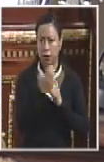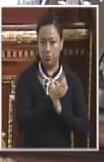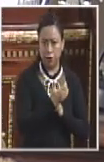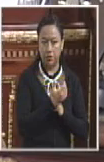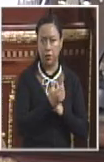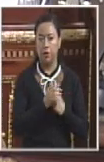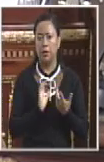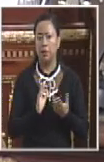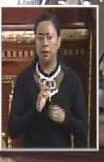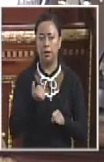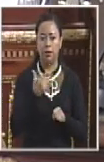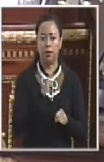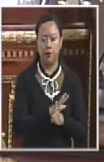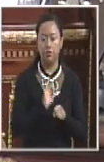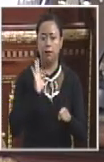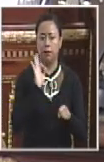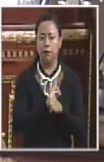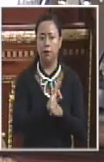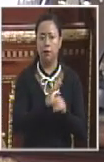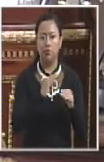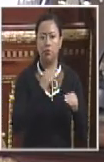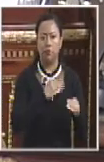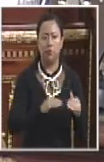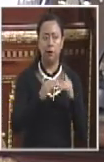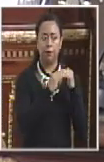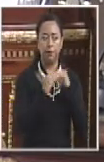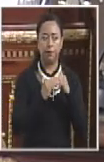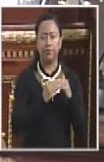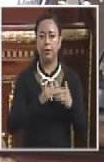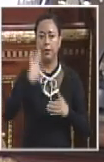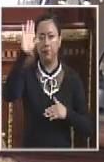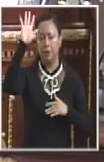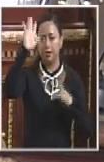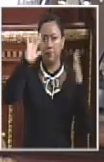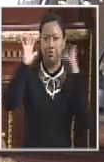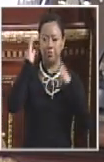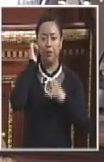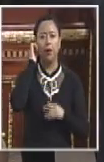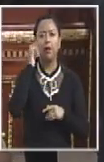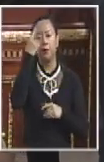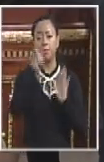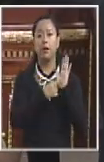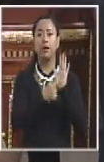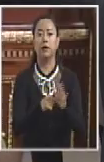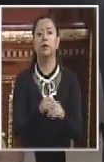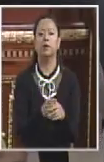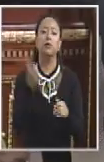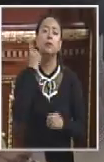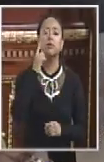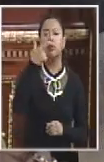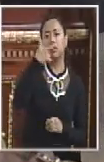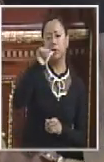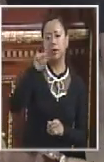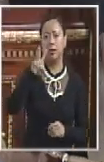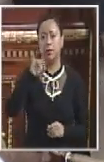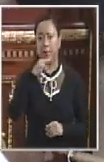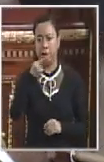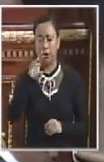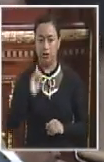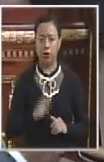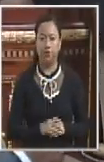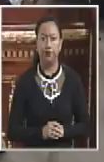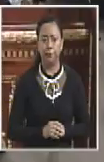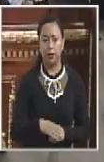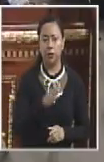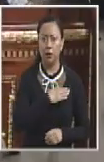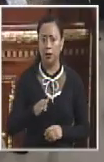Procuración de Justicia para presentar una iniciativa con proyecto de decreto por el que, diputado Gaviño. Bueno,